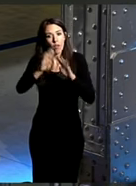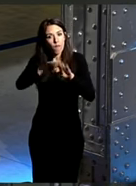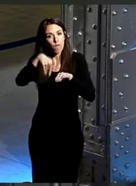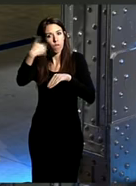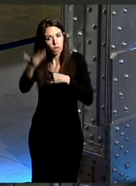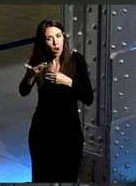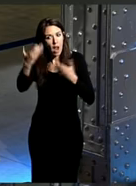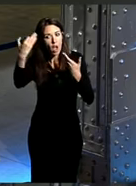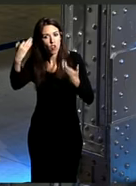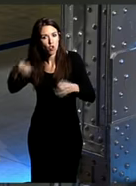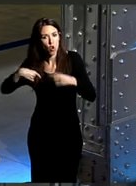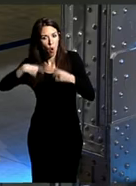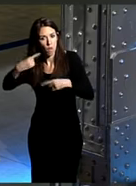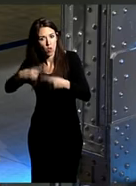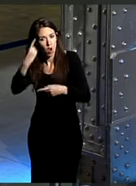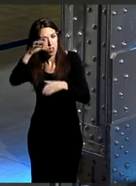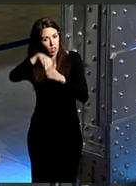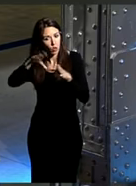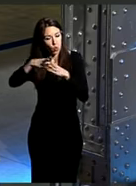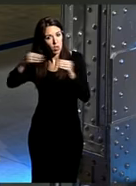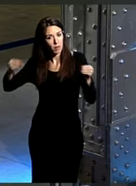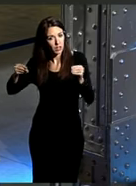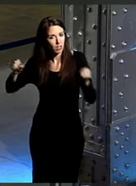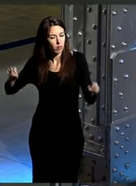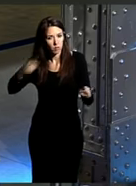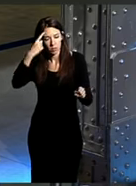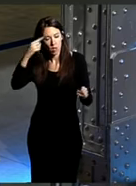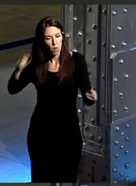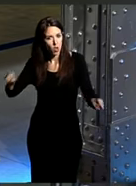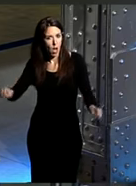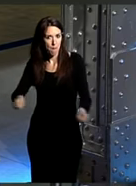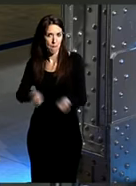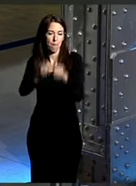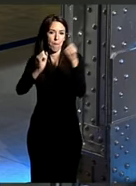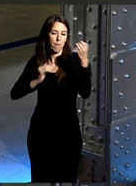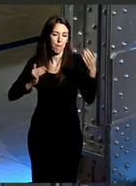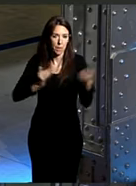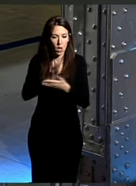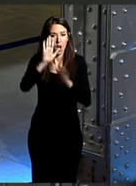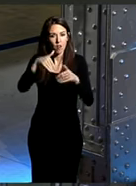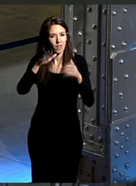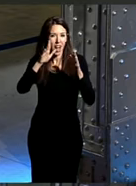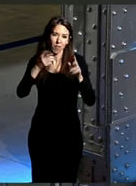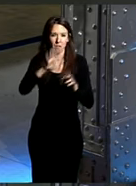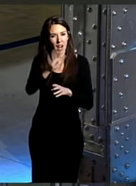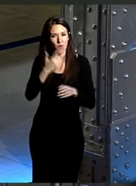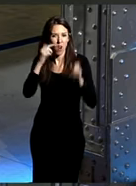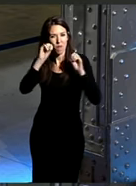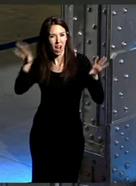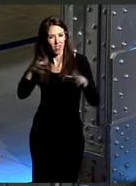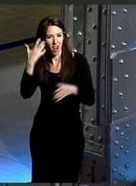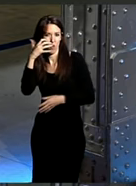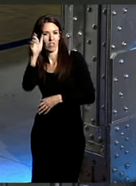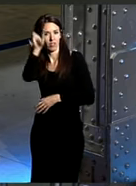de lo convencional en una universidad rompe la idea y se convierte en un marciano. Es